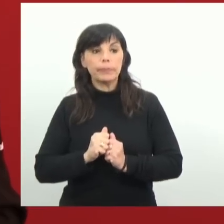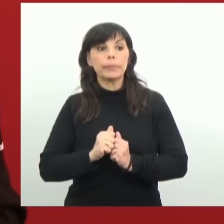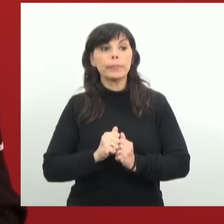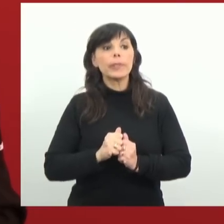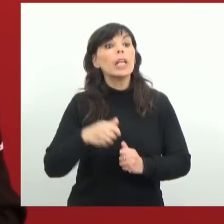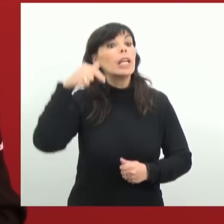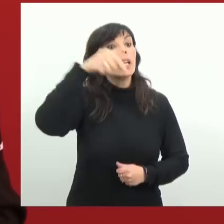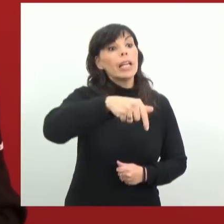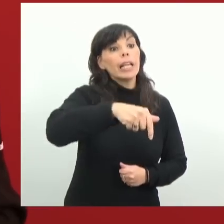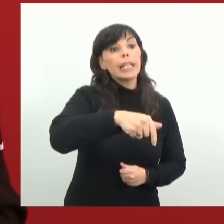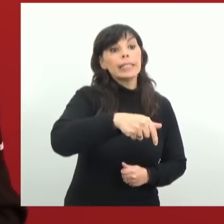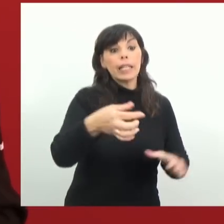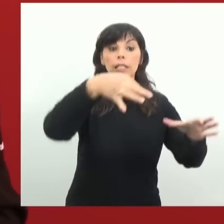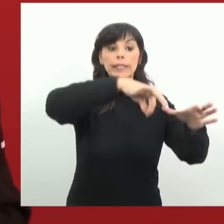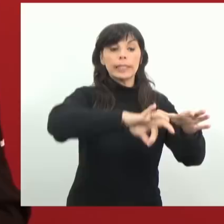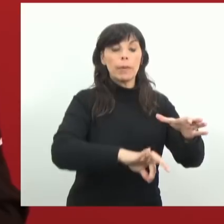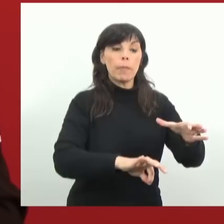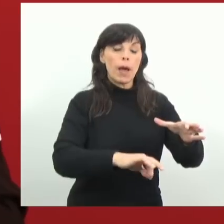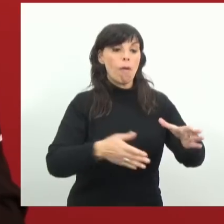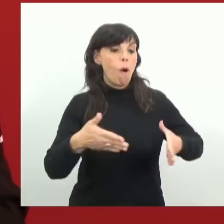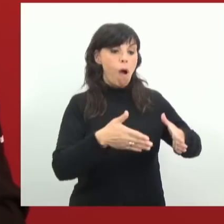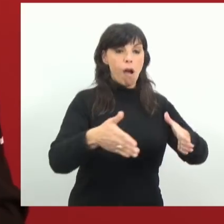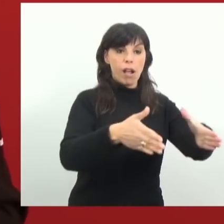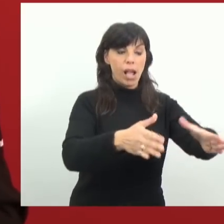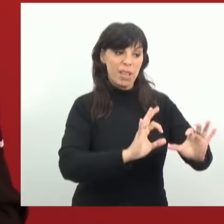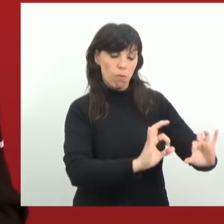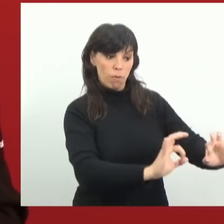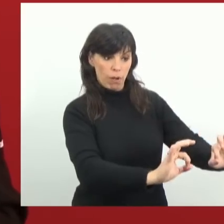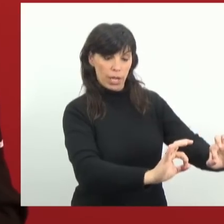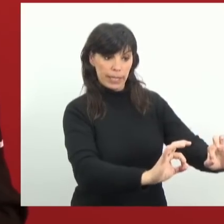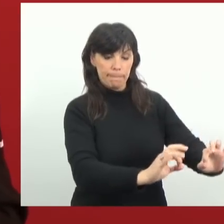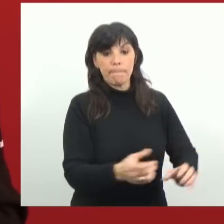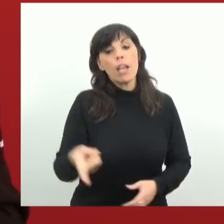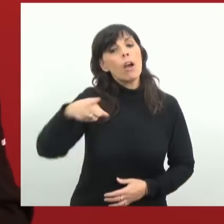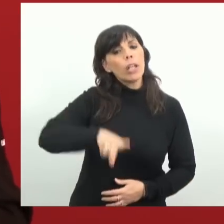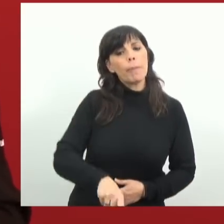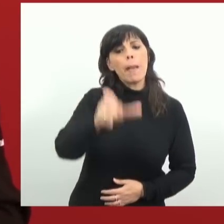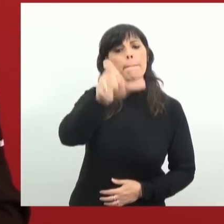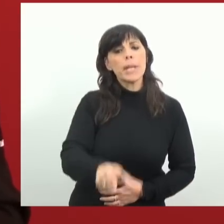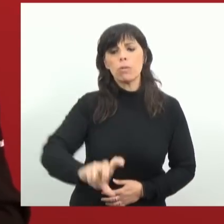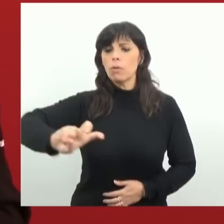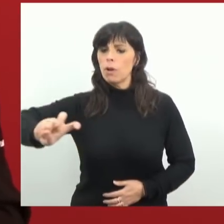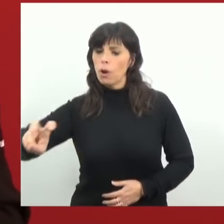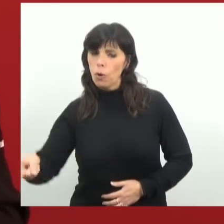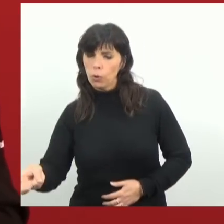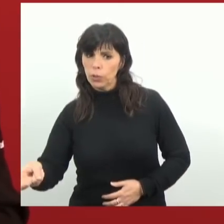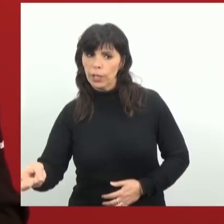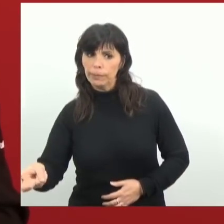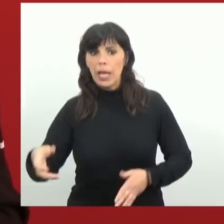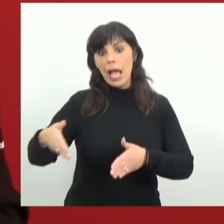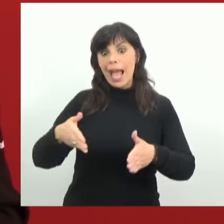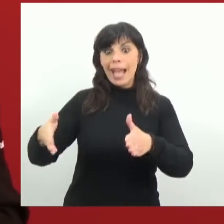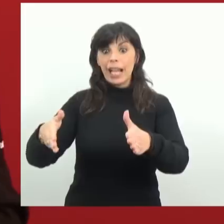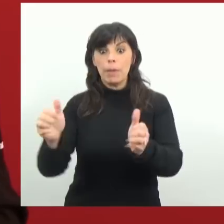junto al camino. Y el que fue sembrado en pedregales, este es el que oye la